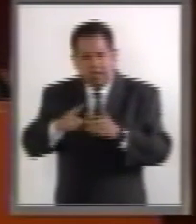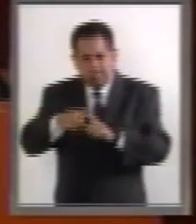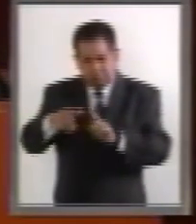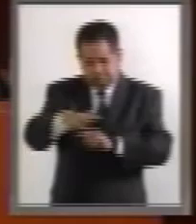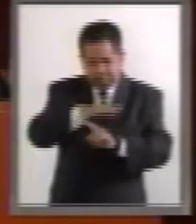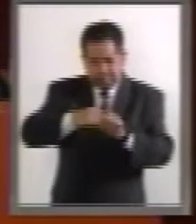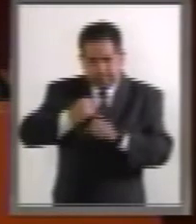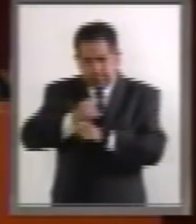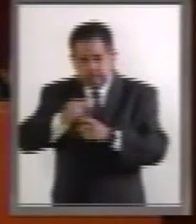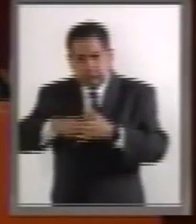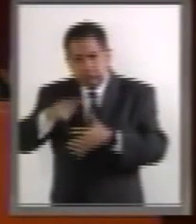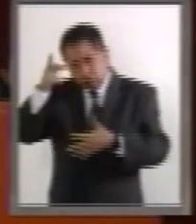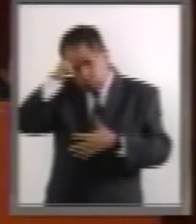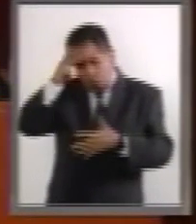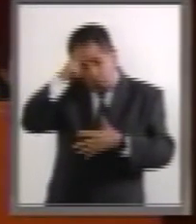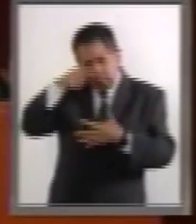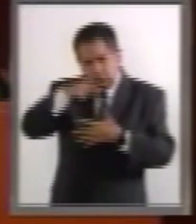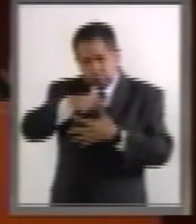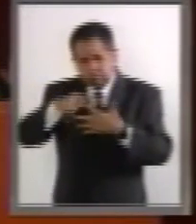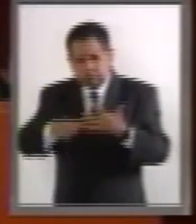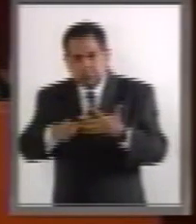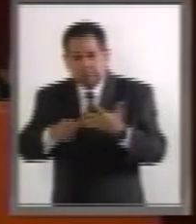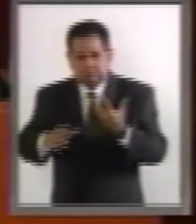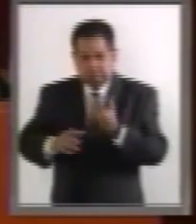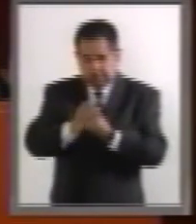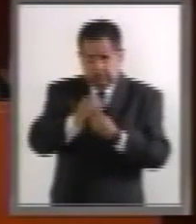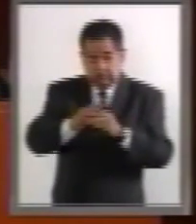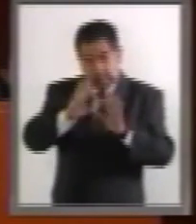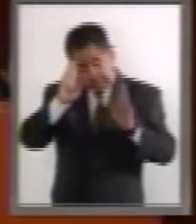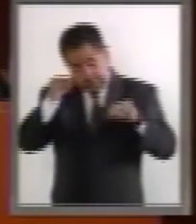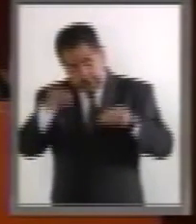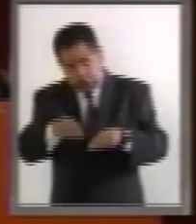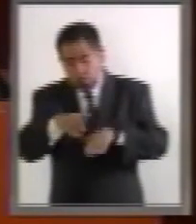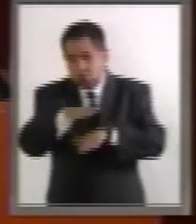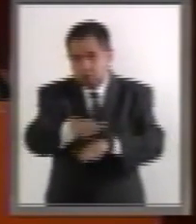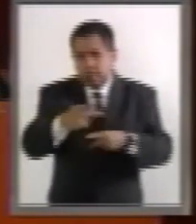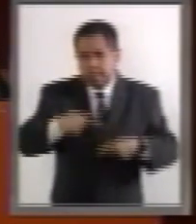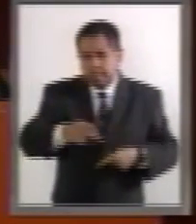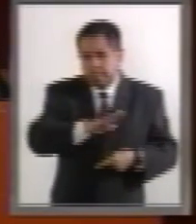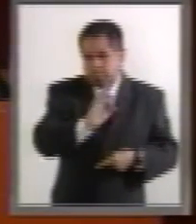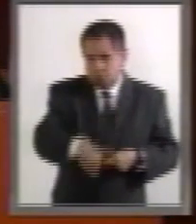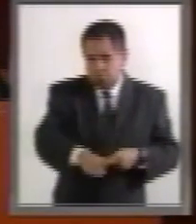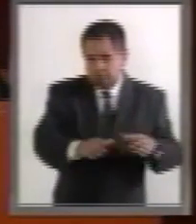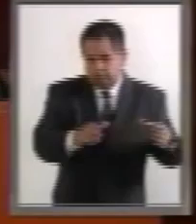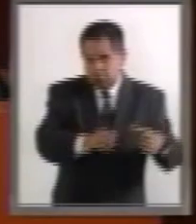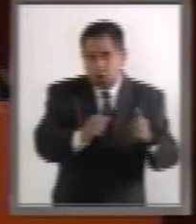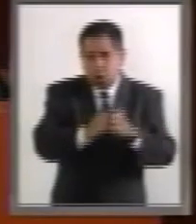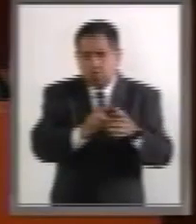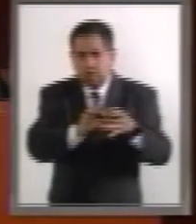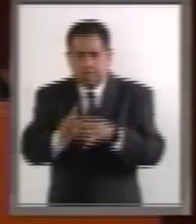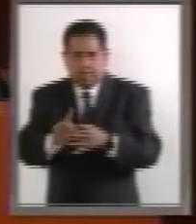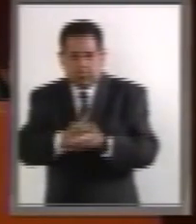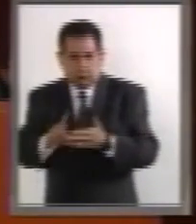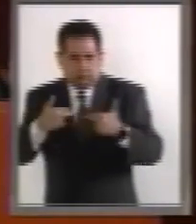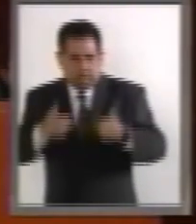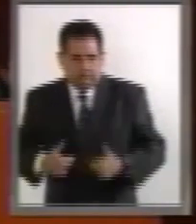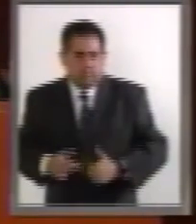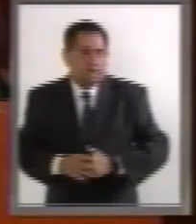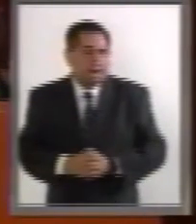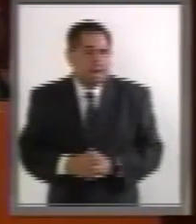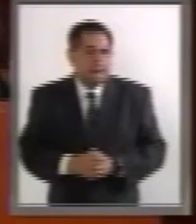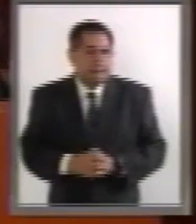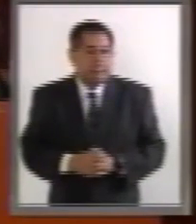y psicológicos sociales con enfoque especializado en materia de derechos humanos. La